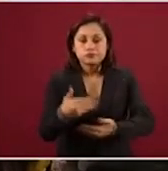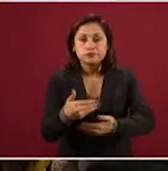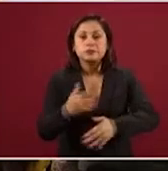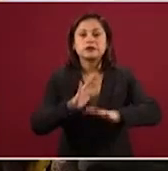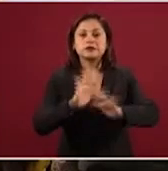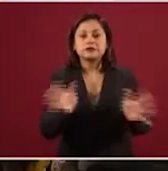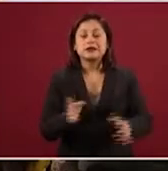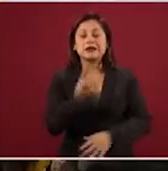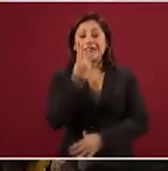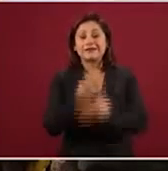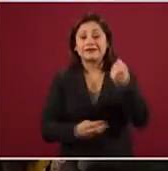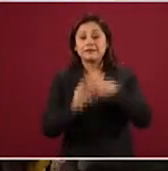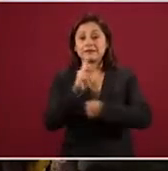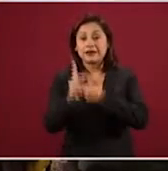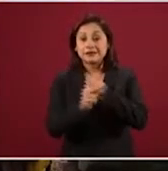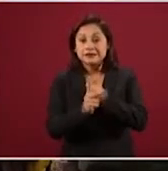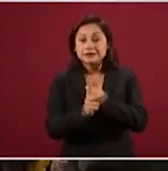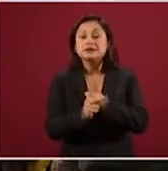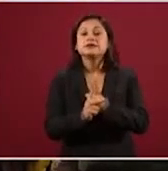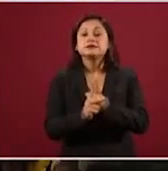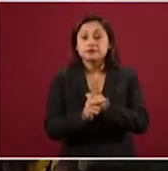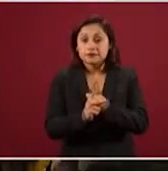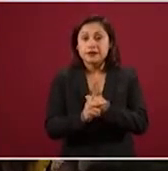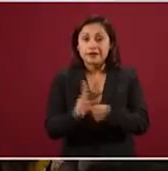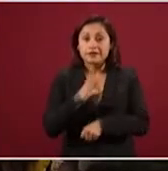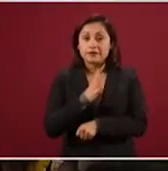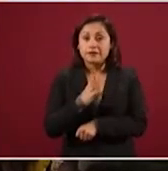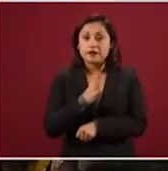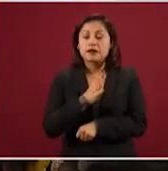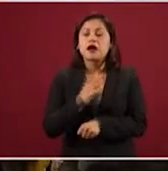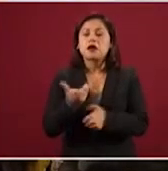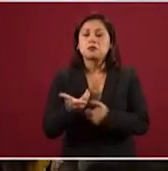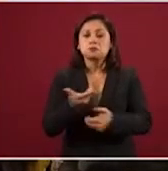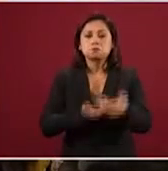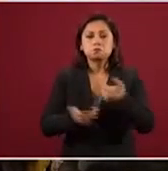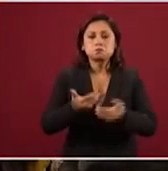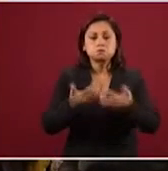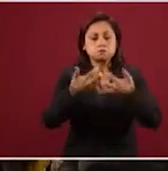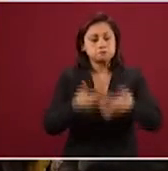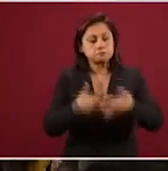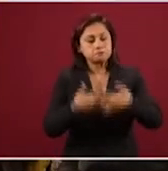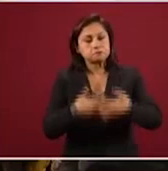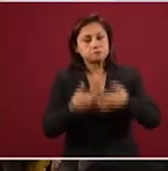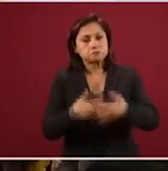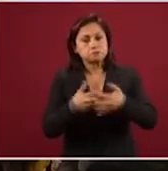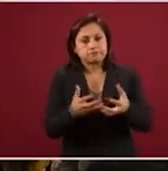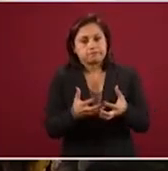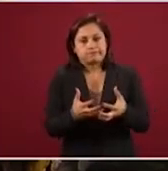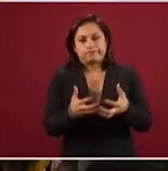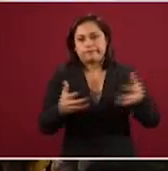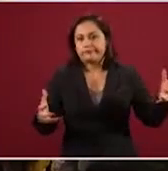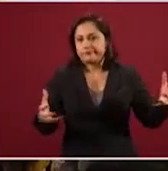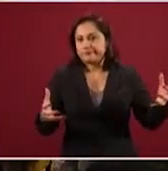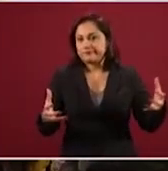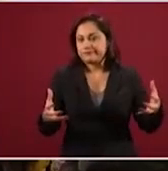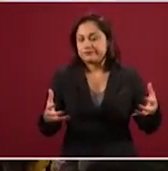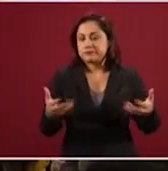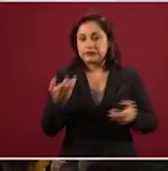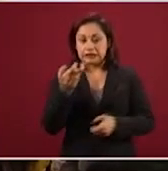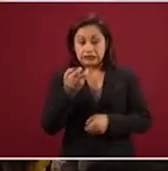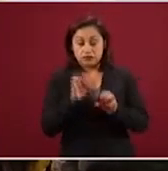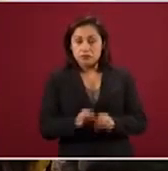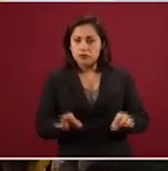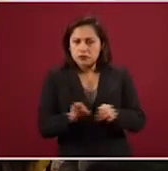en los tres países y que hay esta integración productiva en un mercado muy grande. ¿Y por qué la importancia del mercado muy